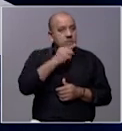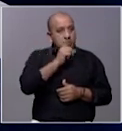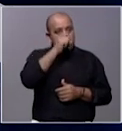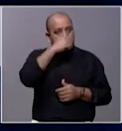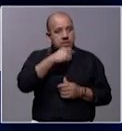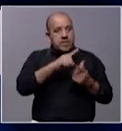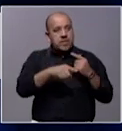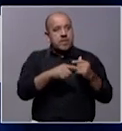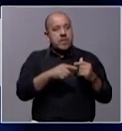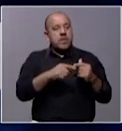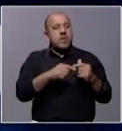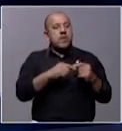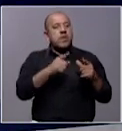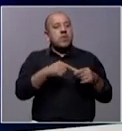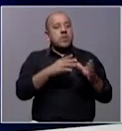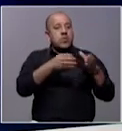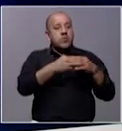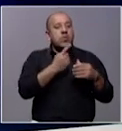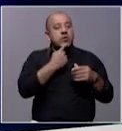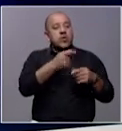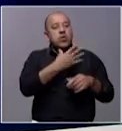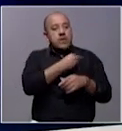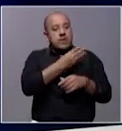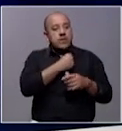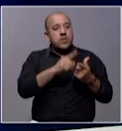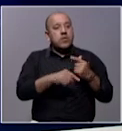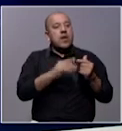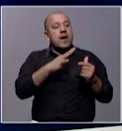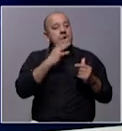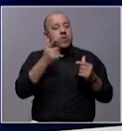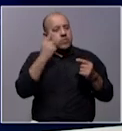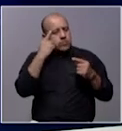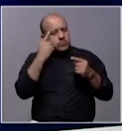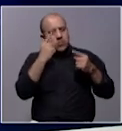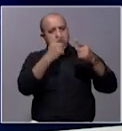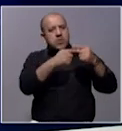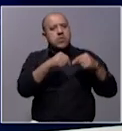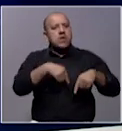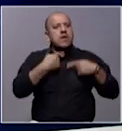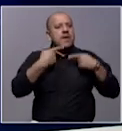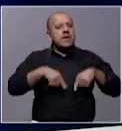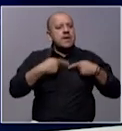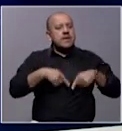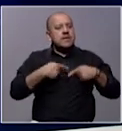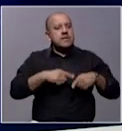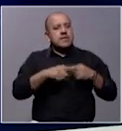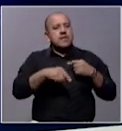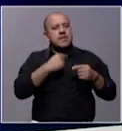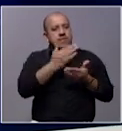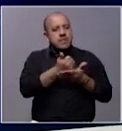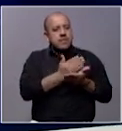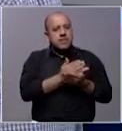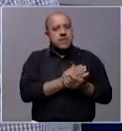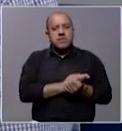representantes por montevideo por el partido nacional hay un horizonte en la intendencia hacia las elecciones departamentales